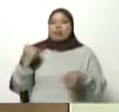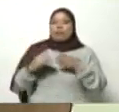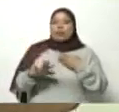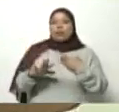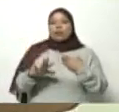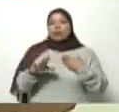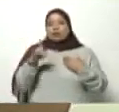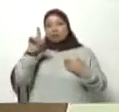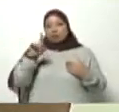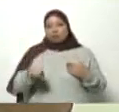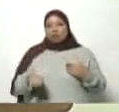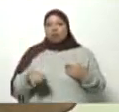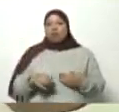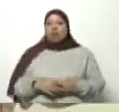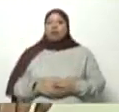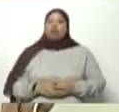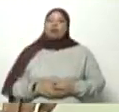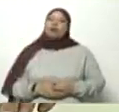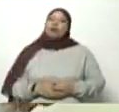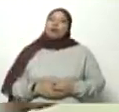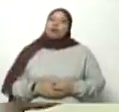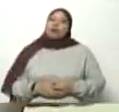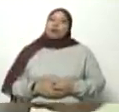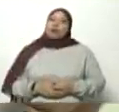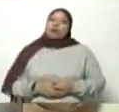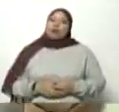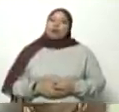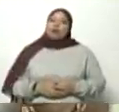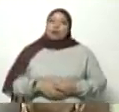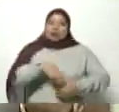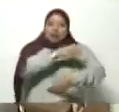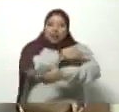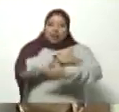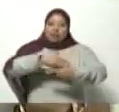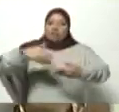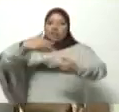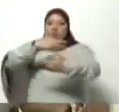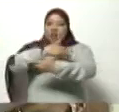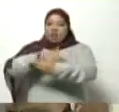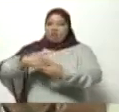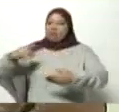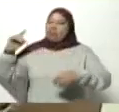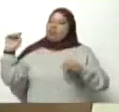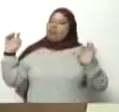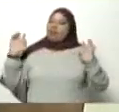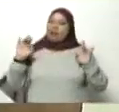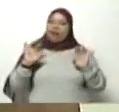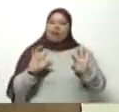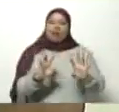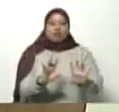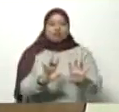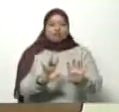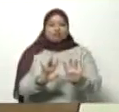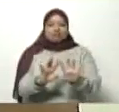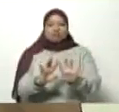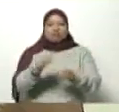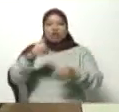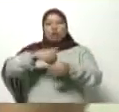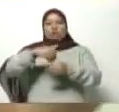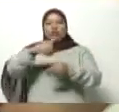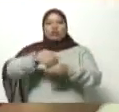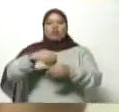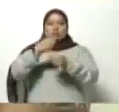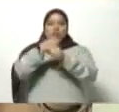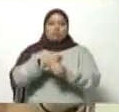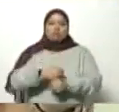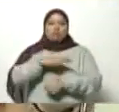ahí, bueno, que vengan de a millones si quieren, que aquí los esperamos, que vengan de a miles, que aquí los esperamos.